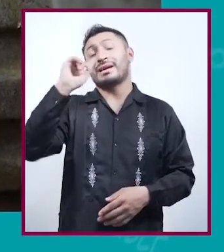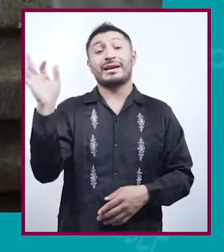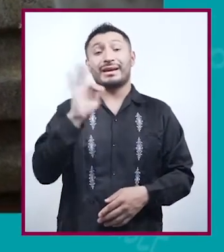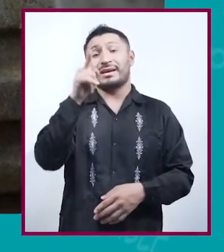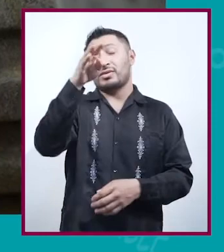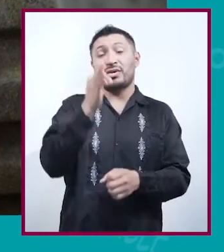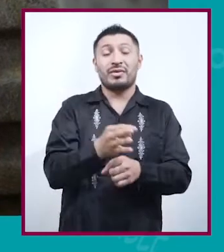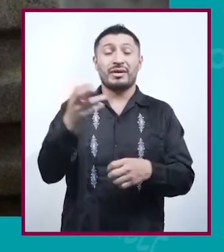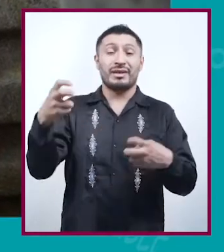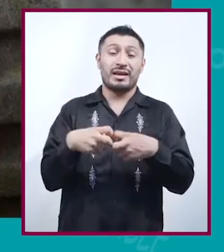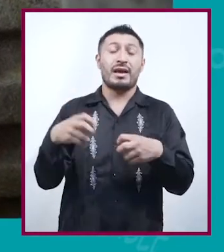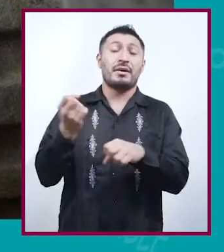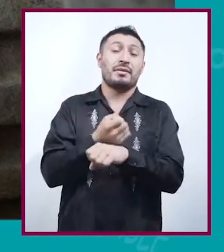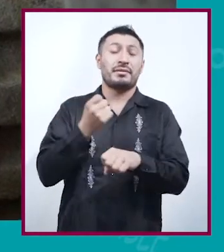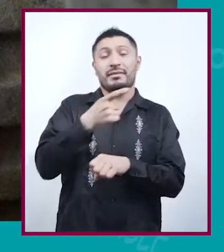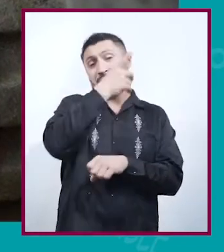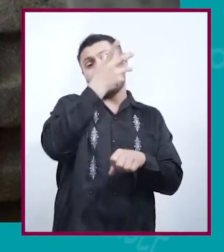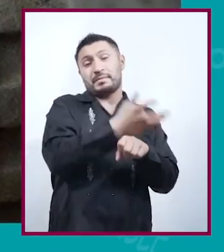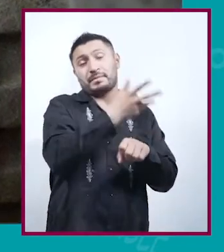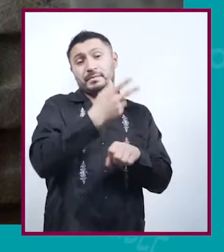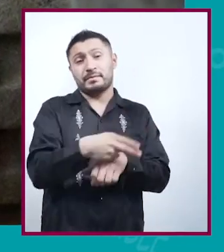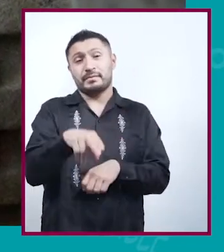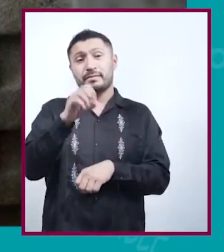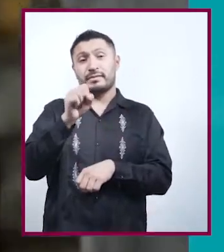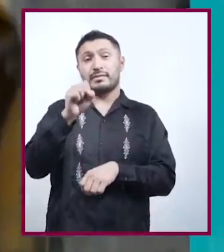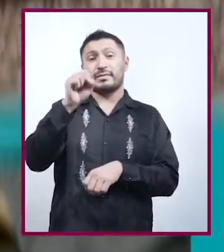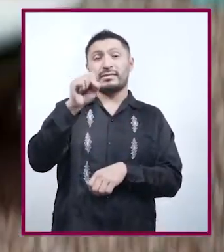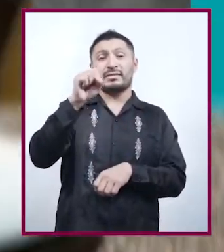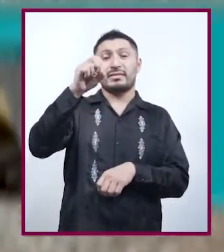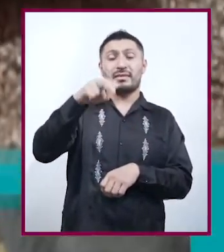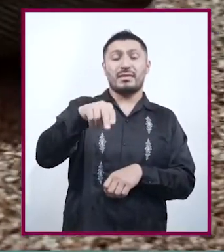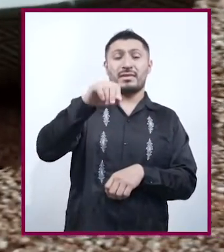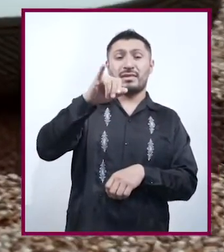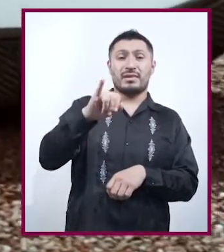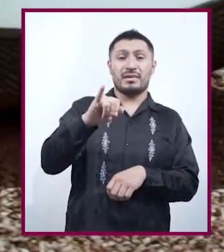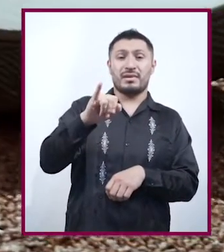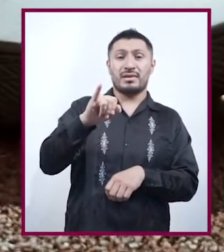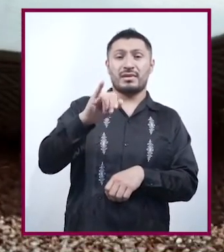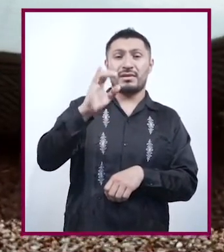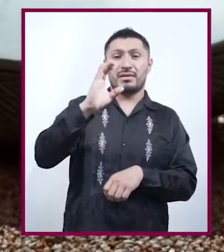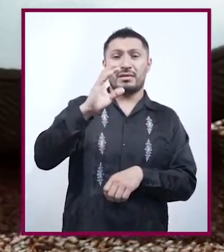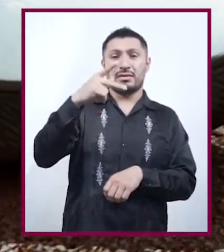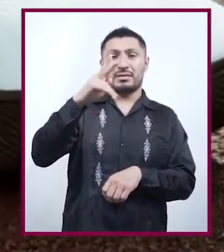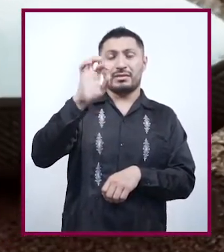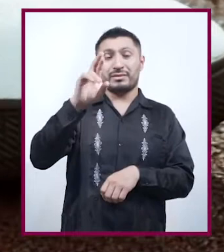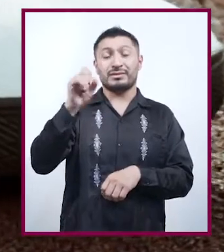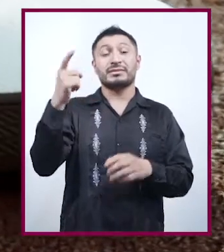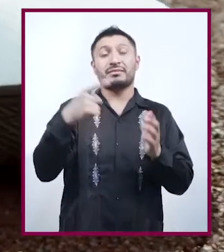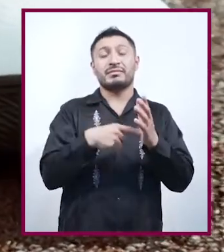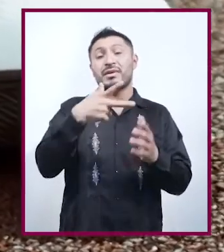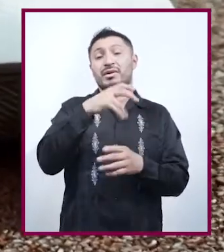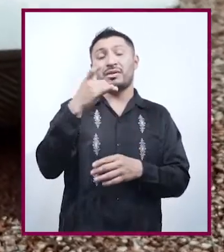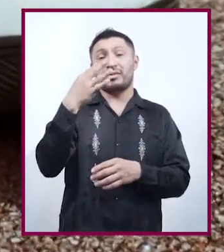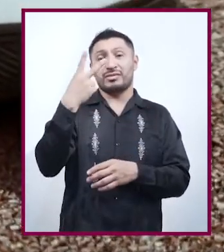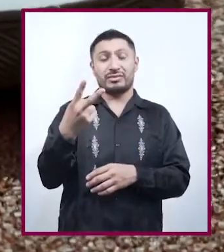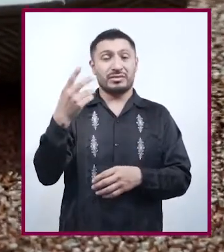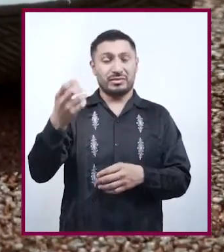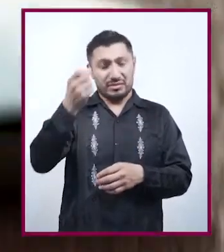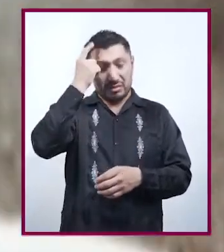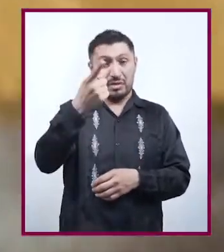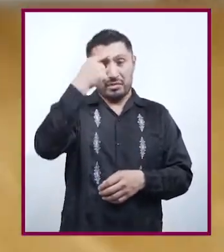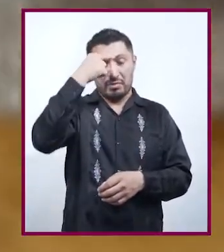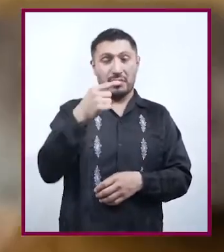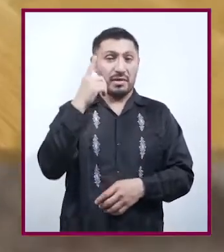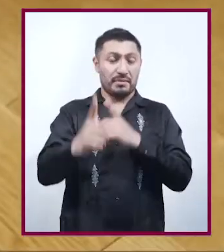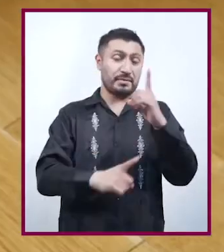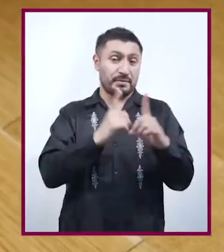traigas unos tenis. En Estados Unidos les llaman sneakers y fueron creados en 1852, específicamente para hacer